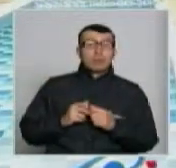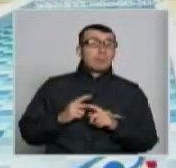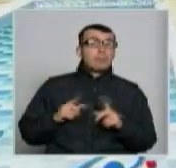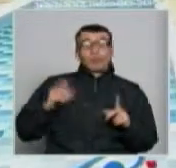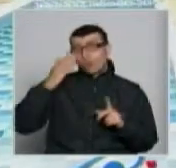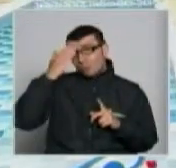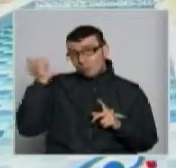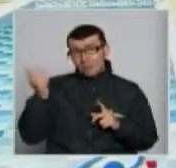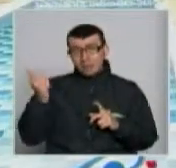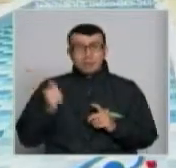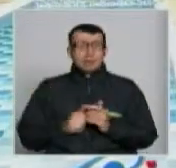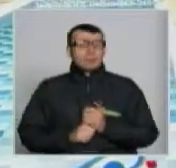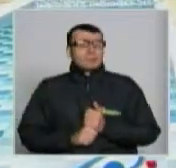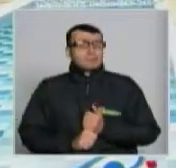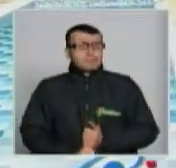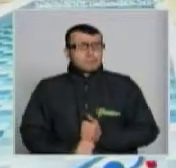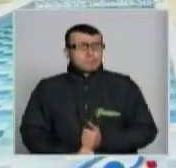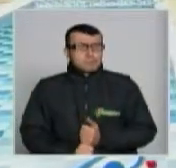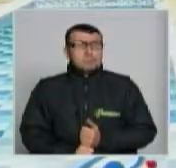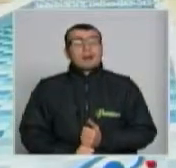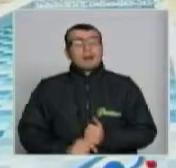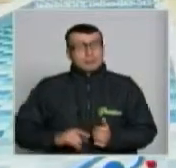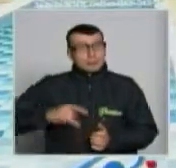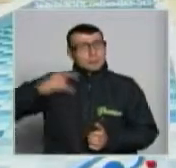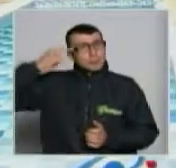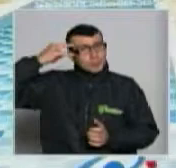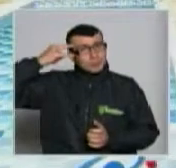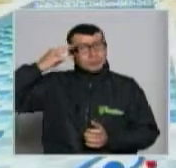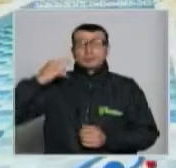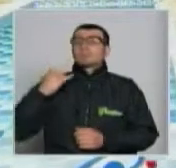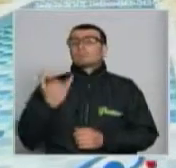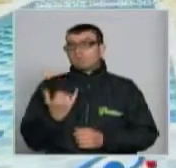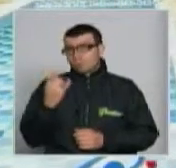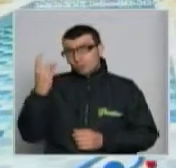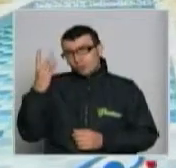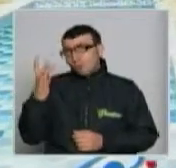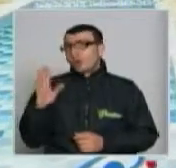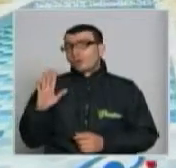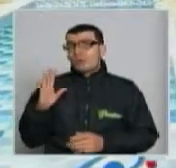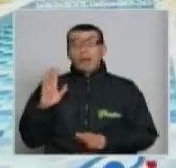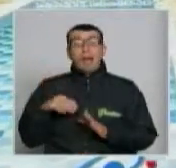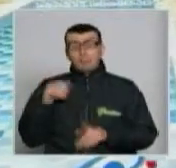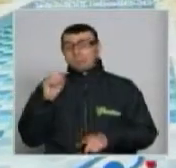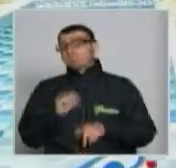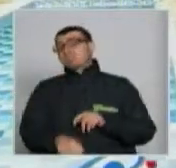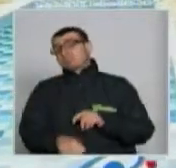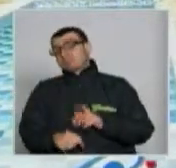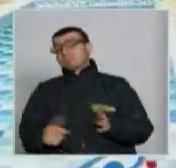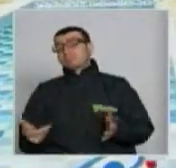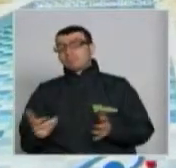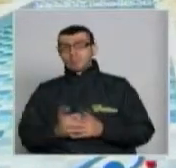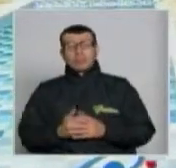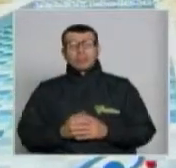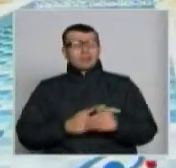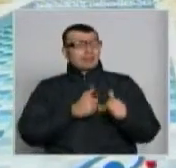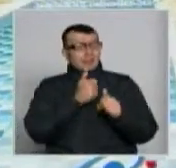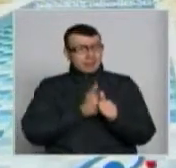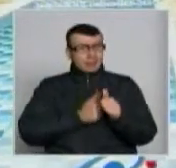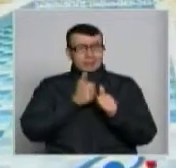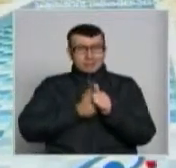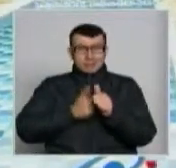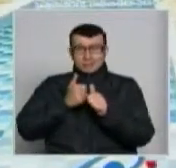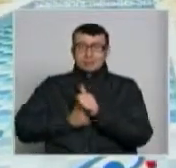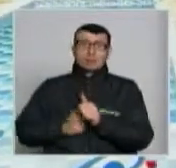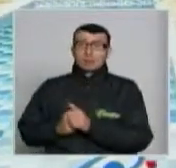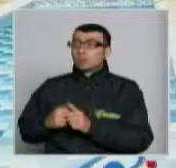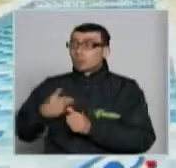el estreñimiento tiene que ver con el dolor de cabeza. Y así cada patología, nosotros no tenemos que tener